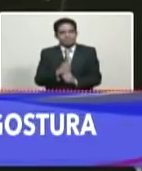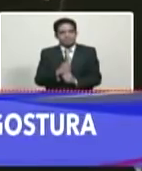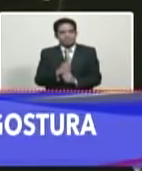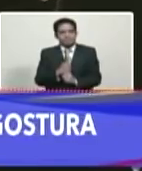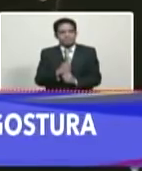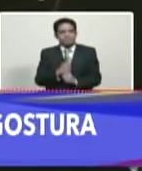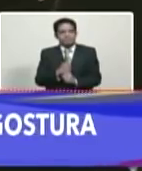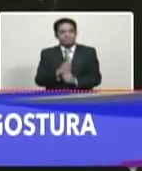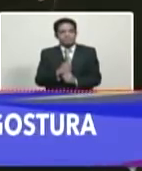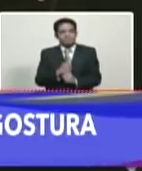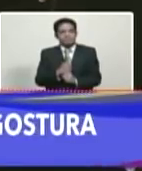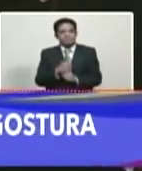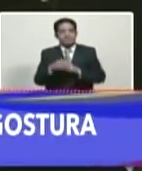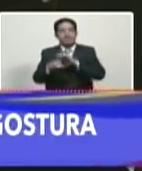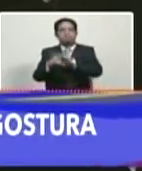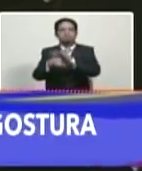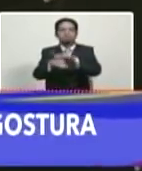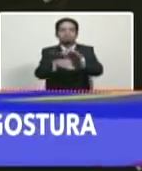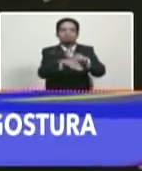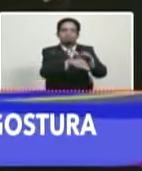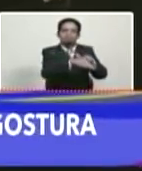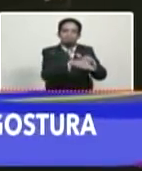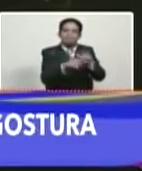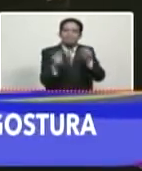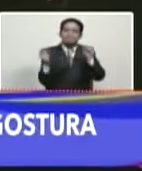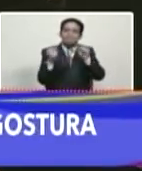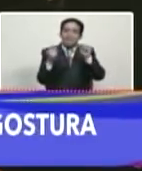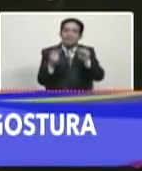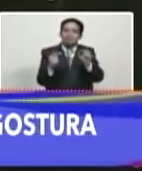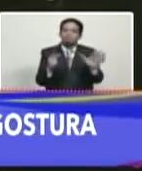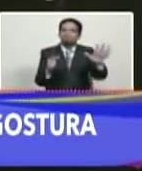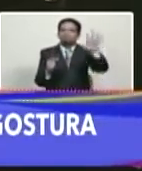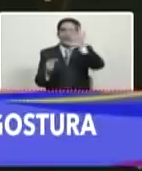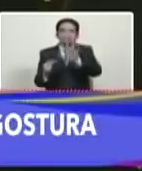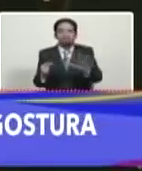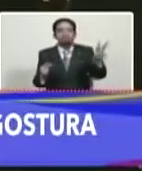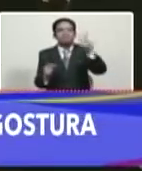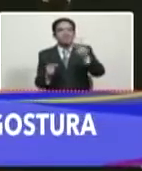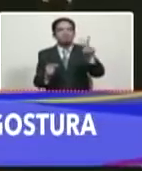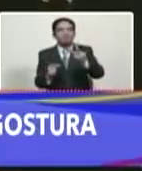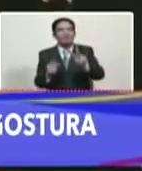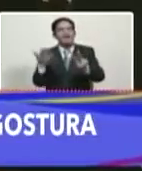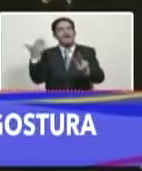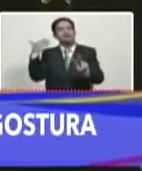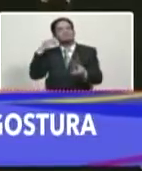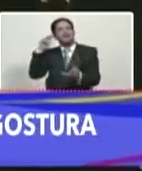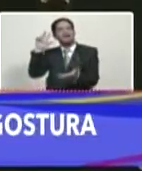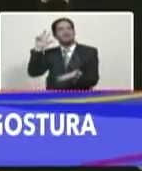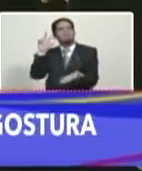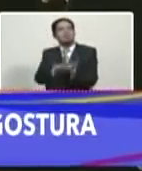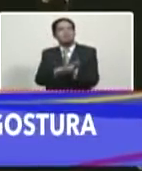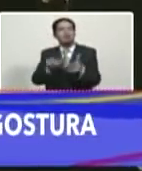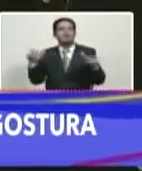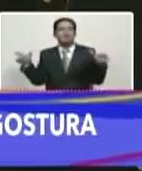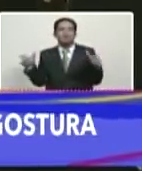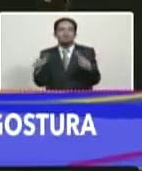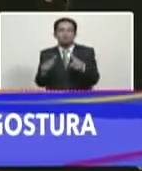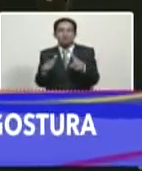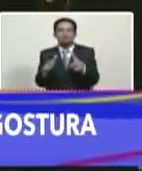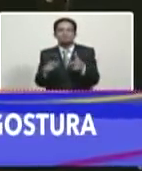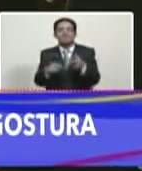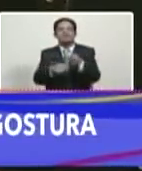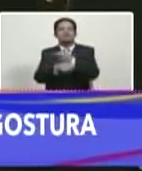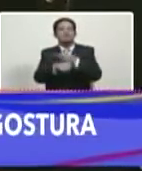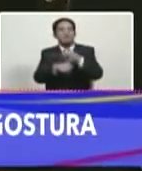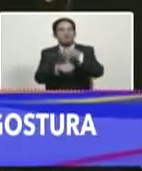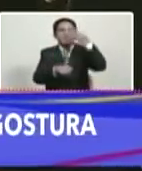a un diálogo nacional soberano que se aprobó en la reunión donde estuvo el gobierno de